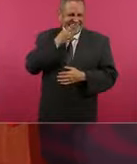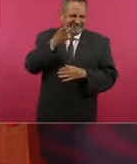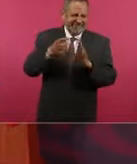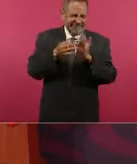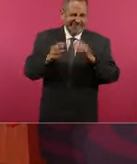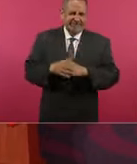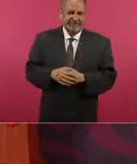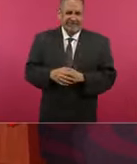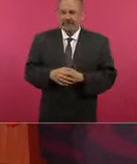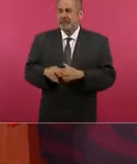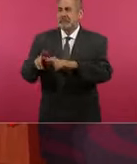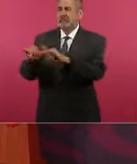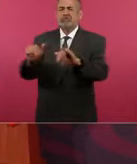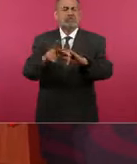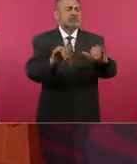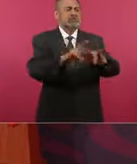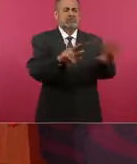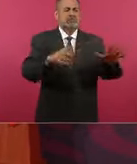Soy apartidista.